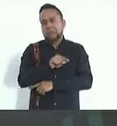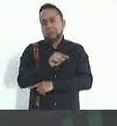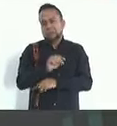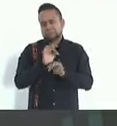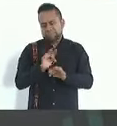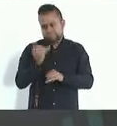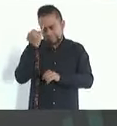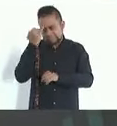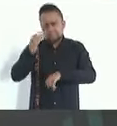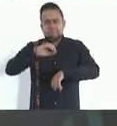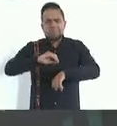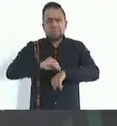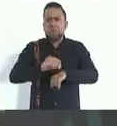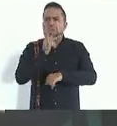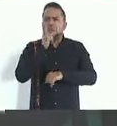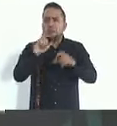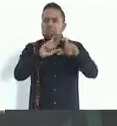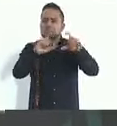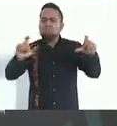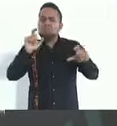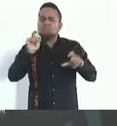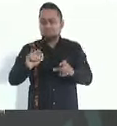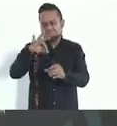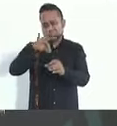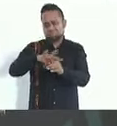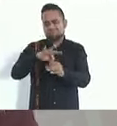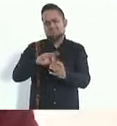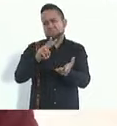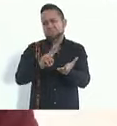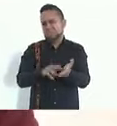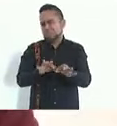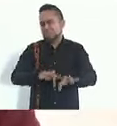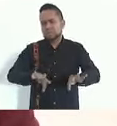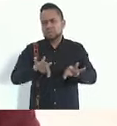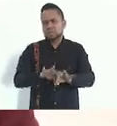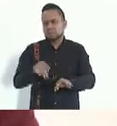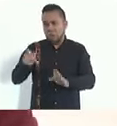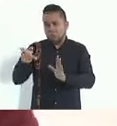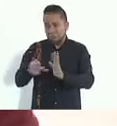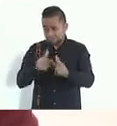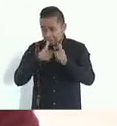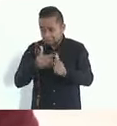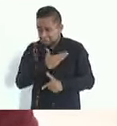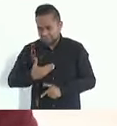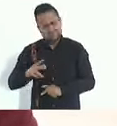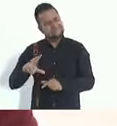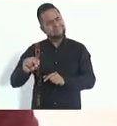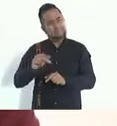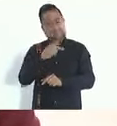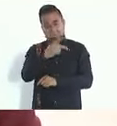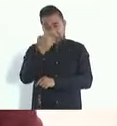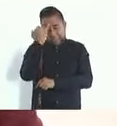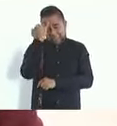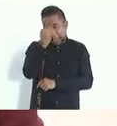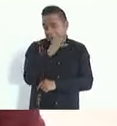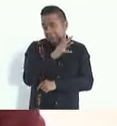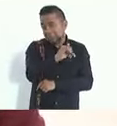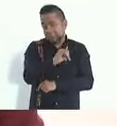estableció el principio del sufragio efectivo y la no reelección. Y